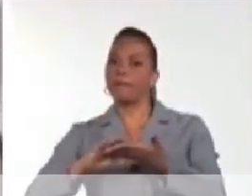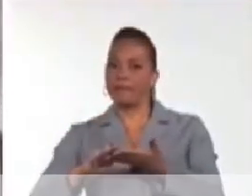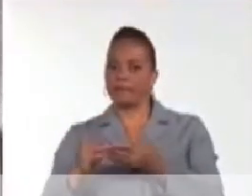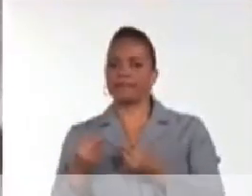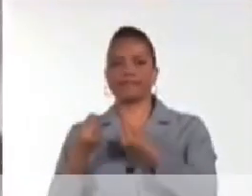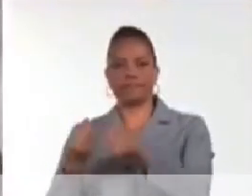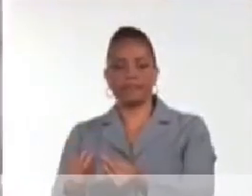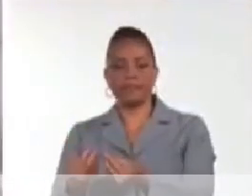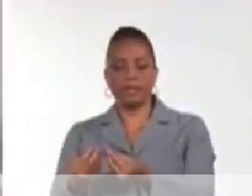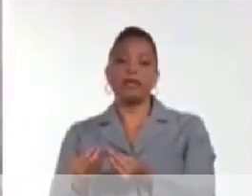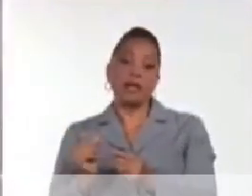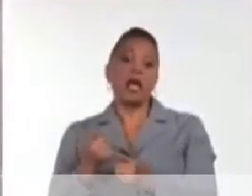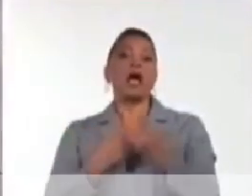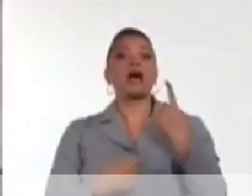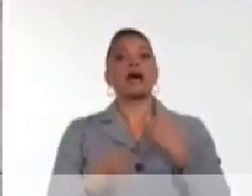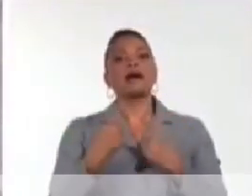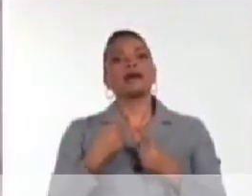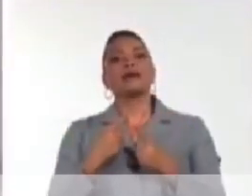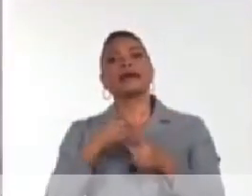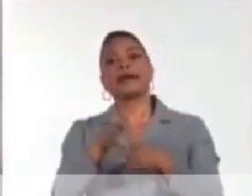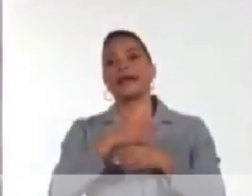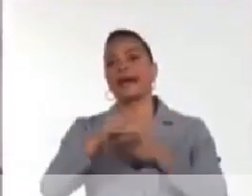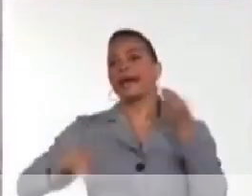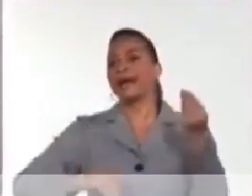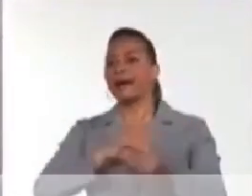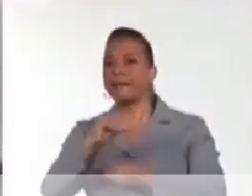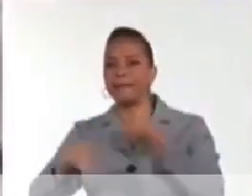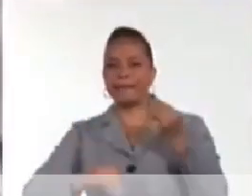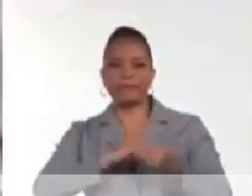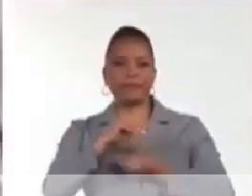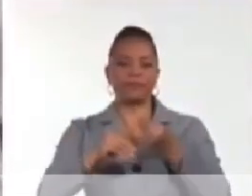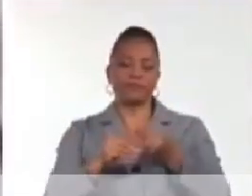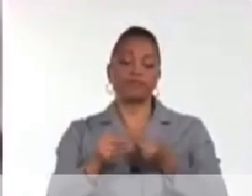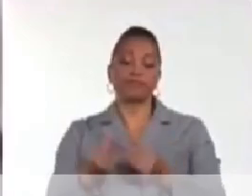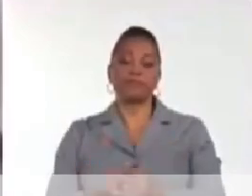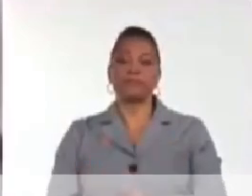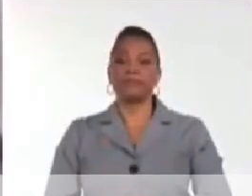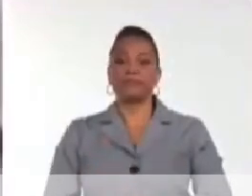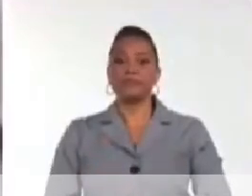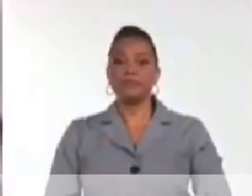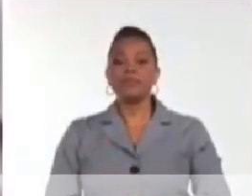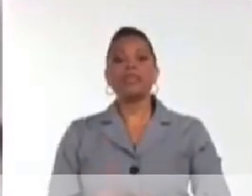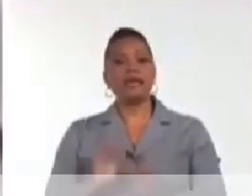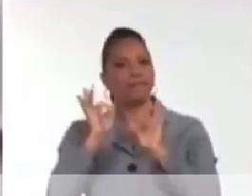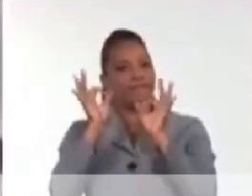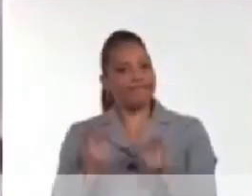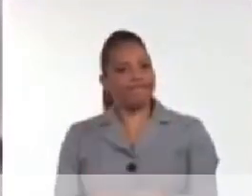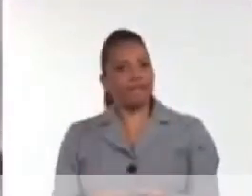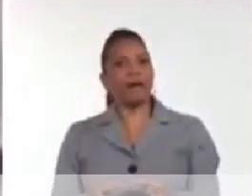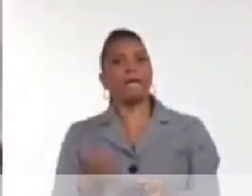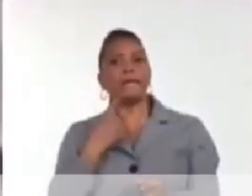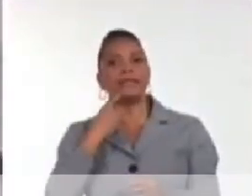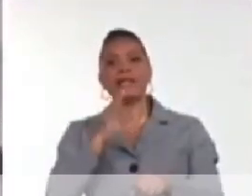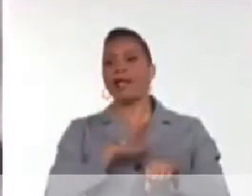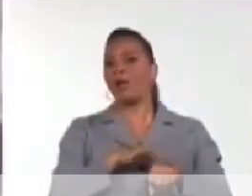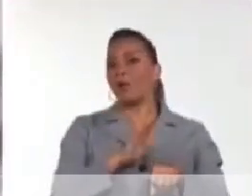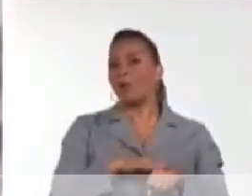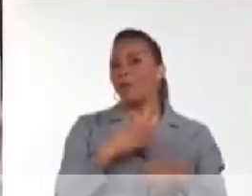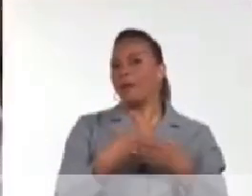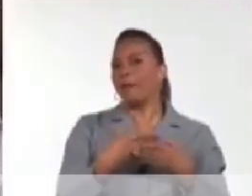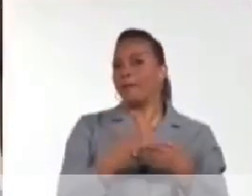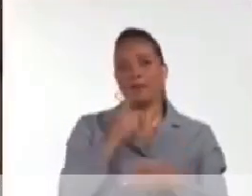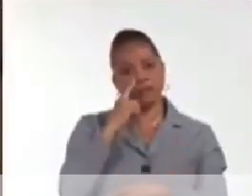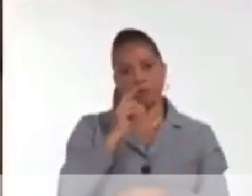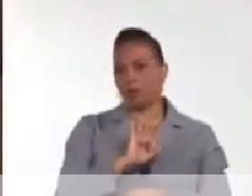ahí ha habido variantes o variaciones o alteraciones, donde realmente no es la culpa de la empresa ni